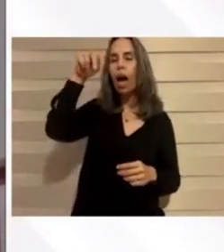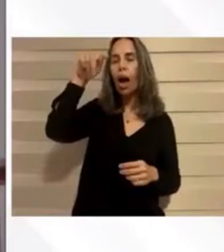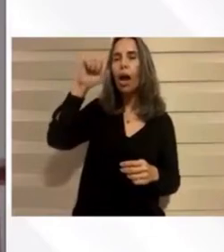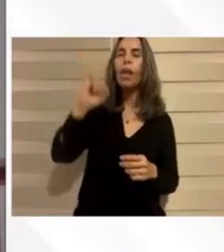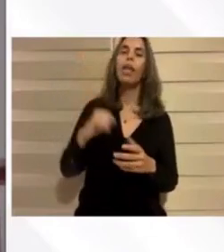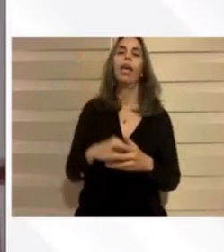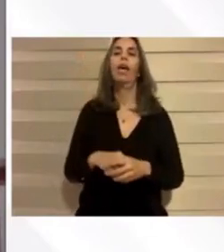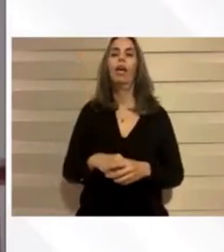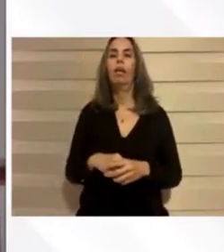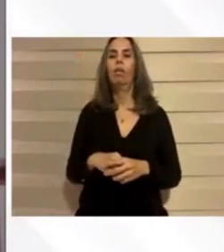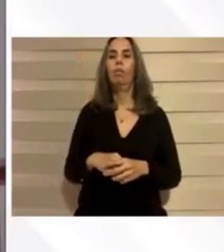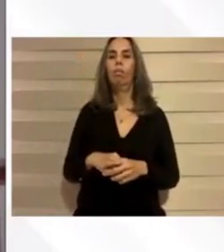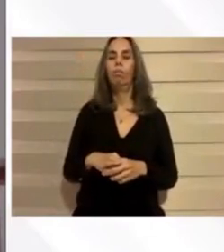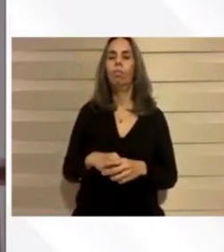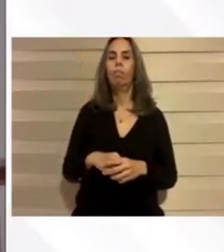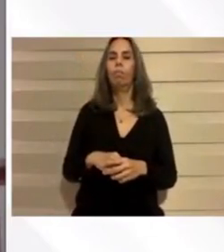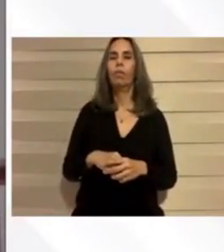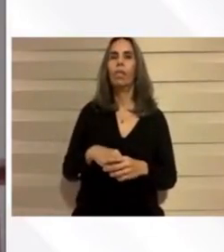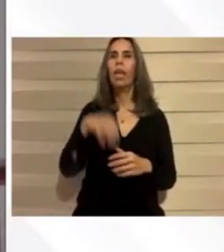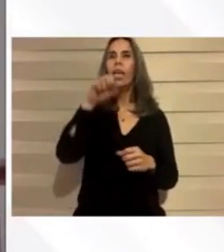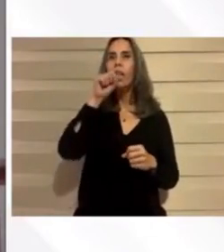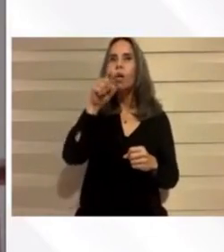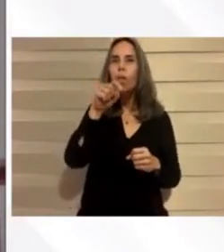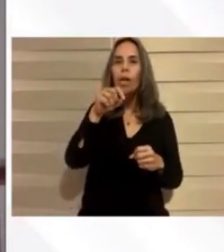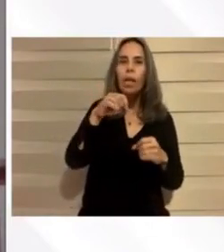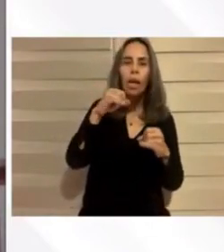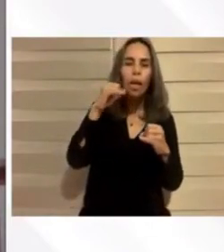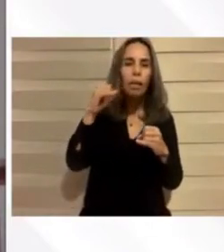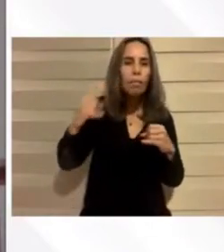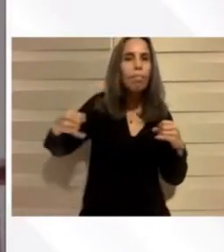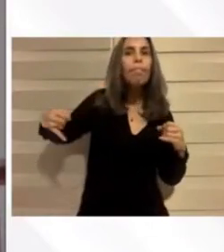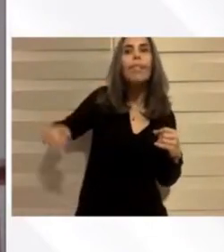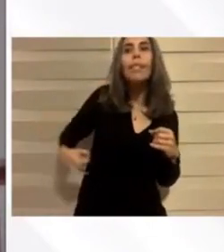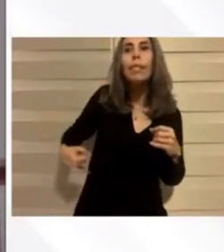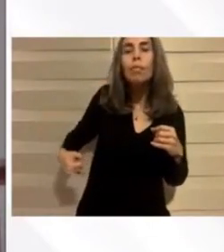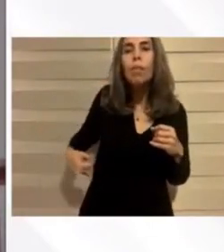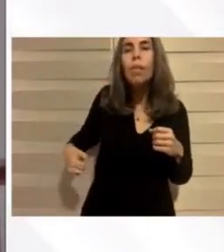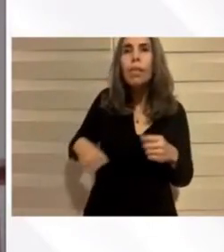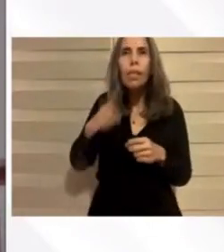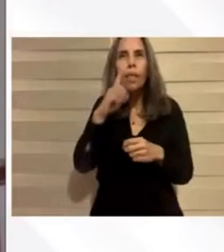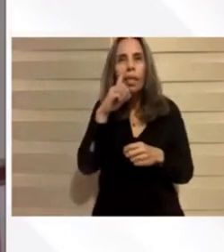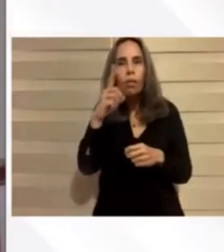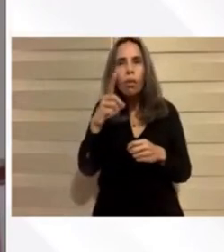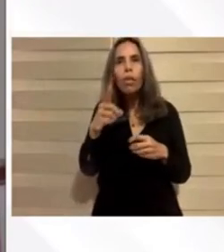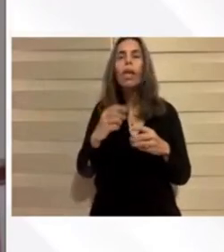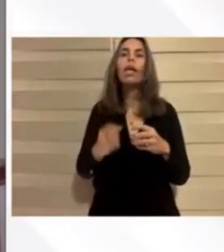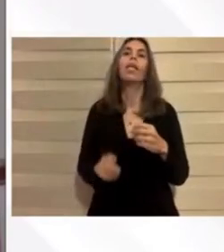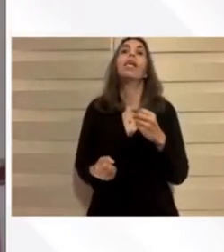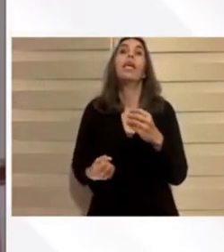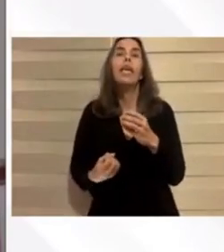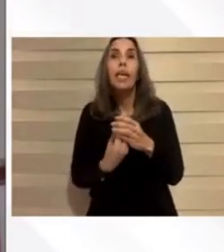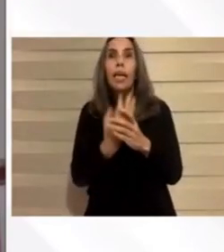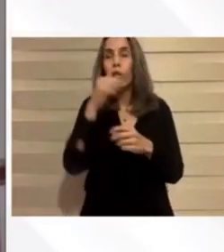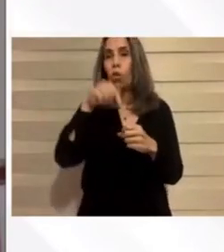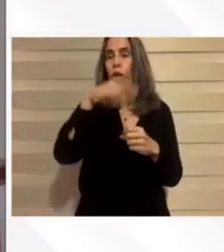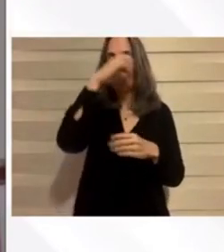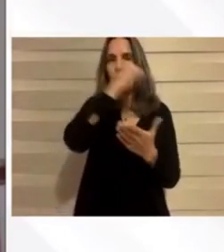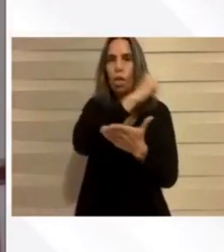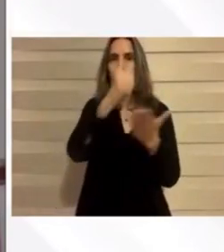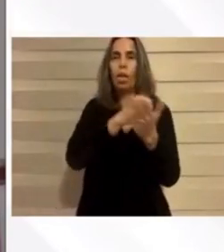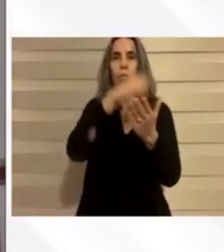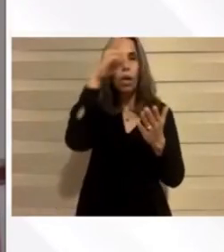beneplácito estamos explorando la posibilidad de llevar esta iniciativa que nació en México a otros